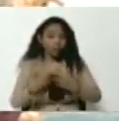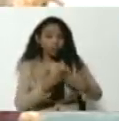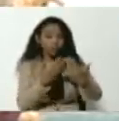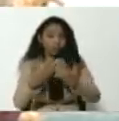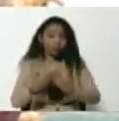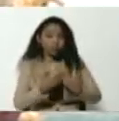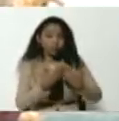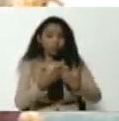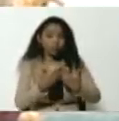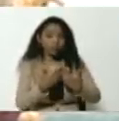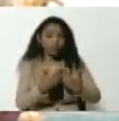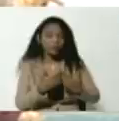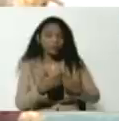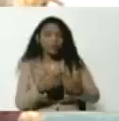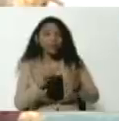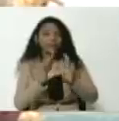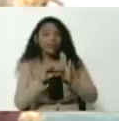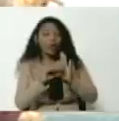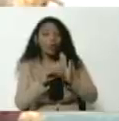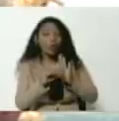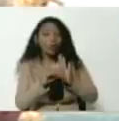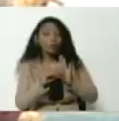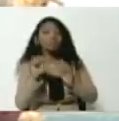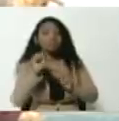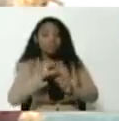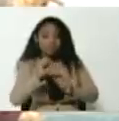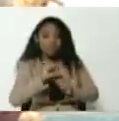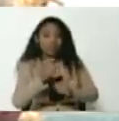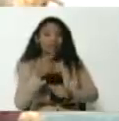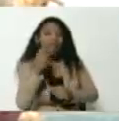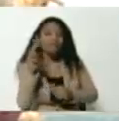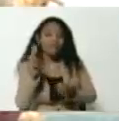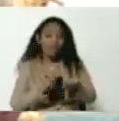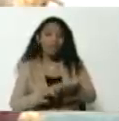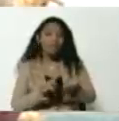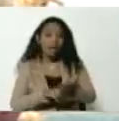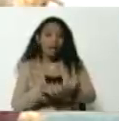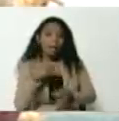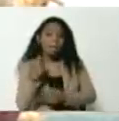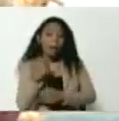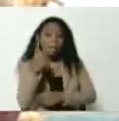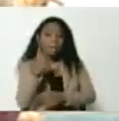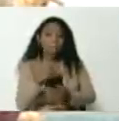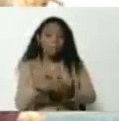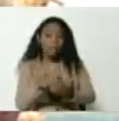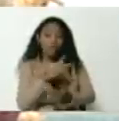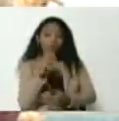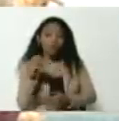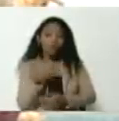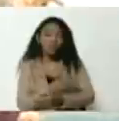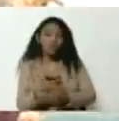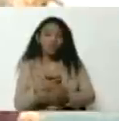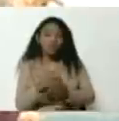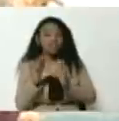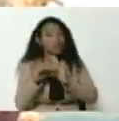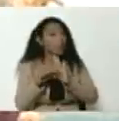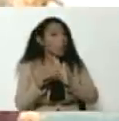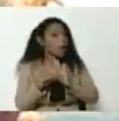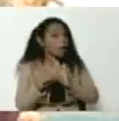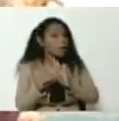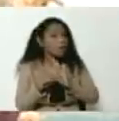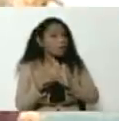de Norteamérica. Se lo robaron. Si es verdad lo que dice Mike Pompeo, que entregó 1.200 millones, se lo robaron, señor